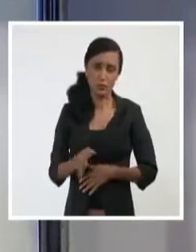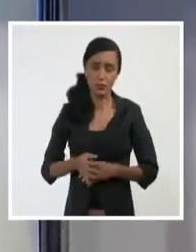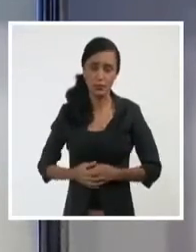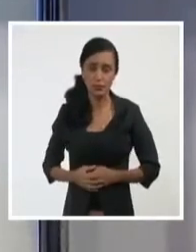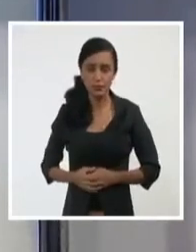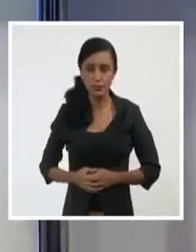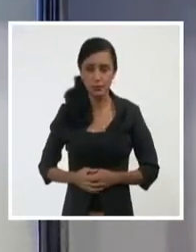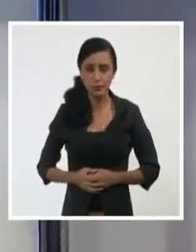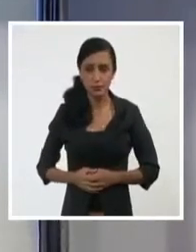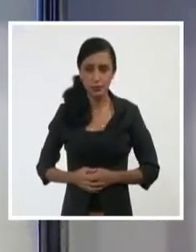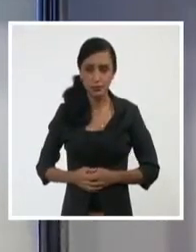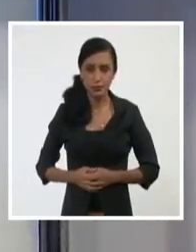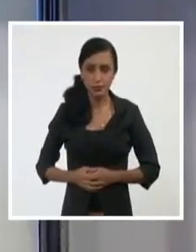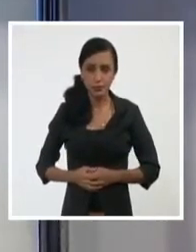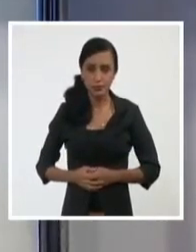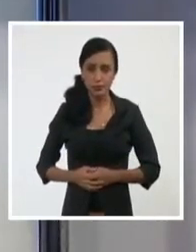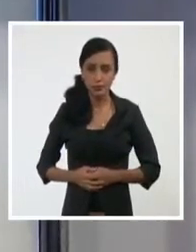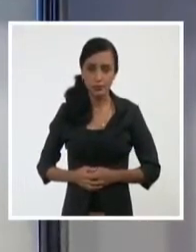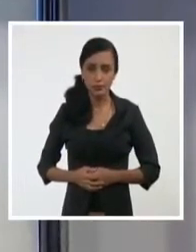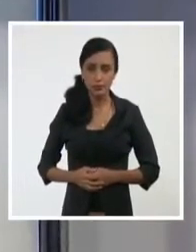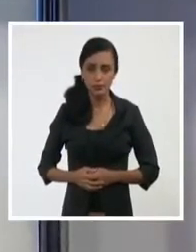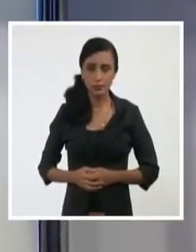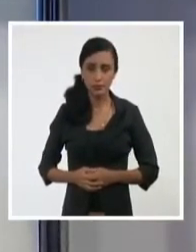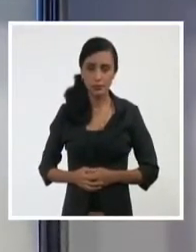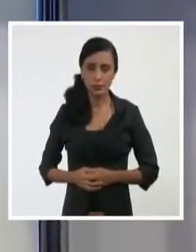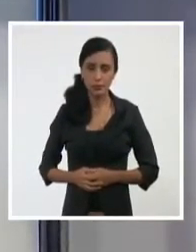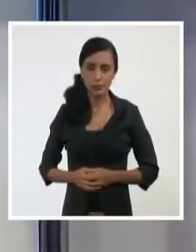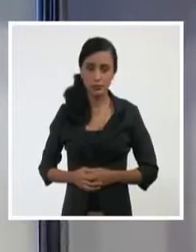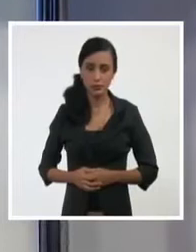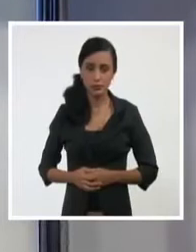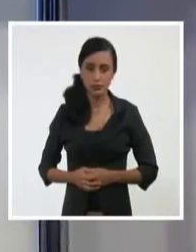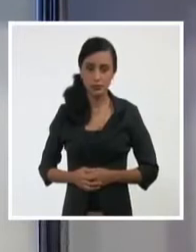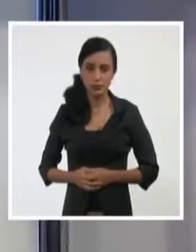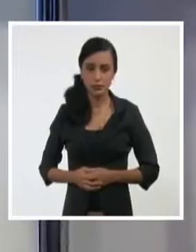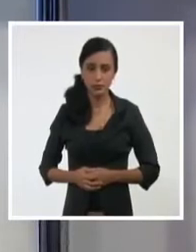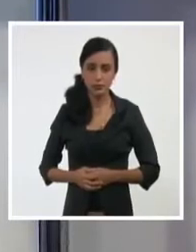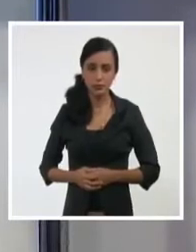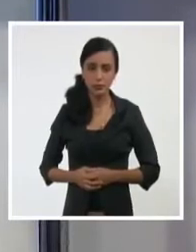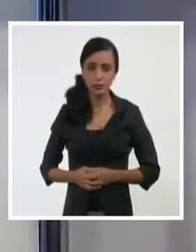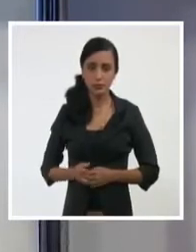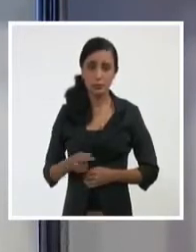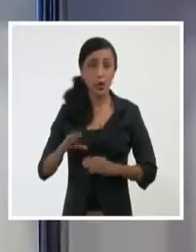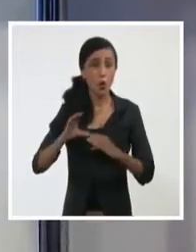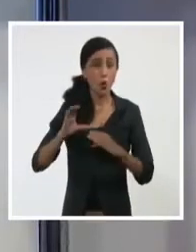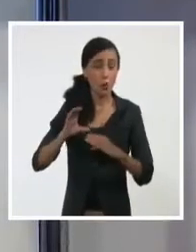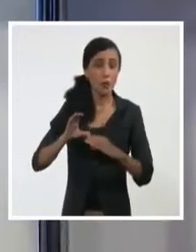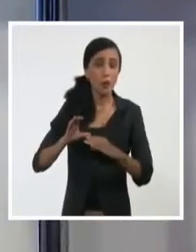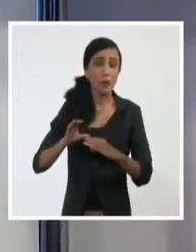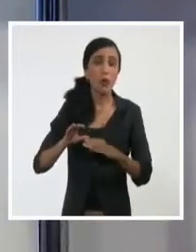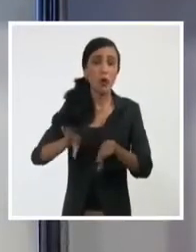de China o el contrapeso de Rusia en Asia y Medio Oriente. A la cumbre de Marras invitarán a la sociedad civil